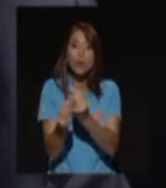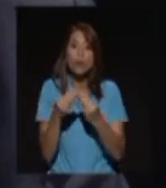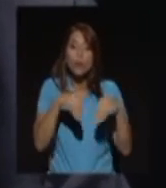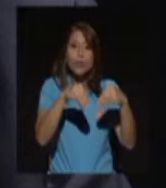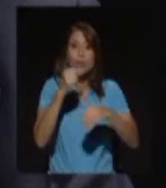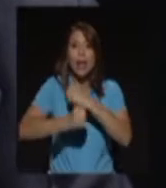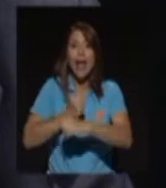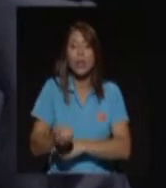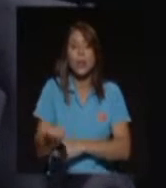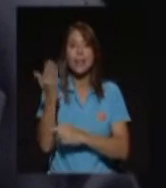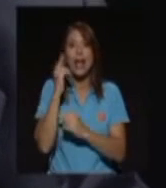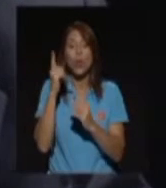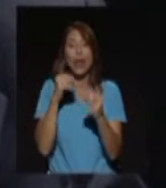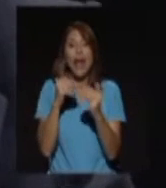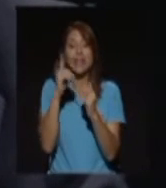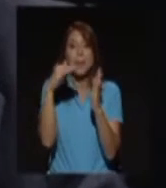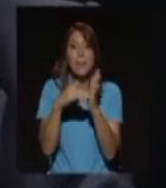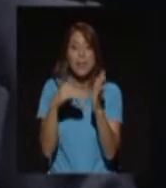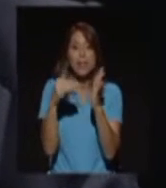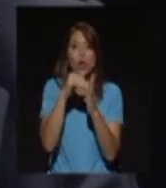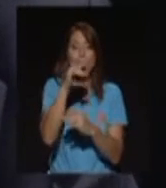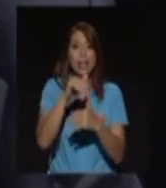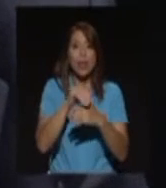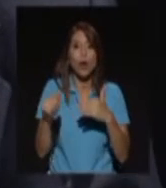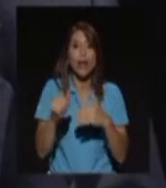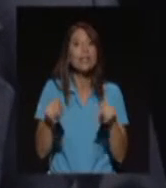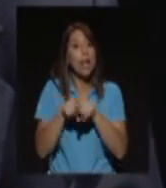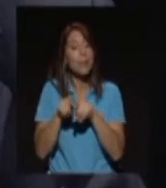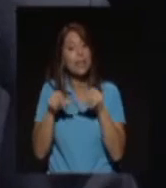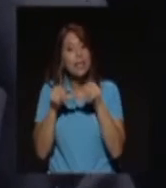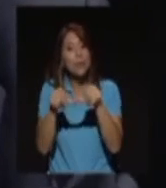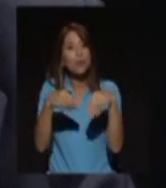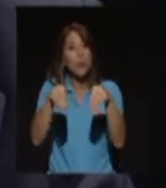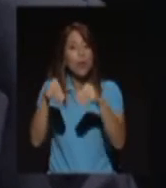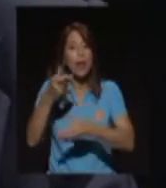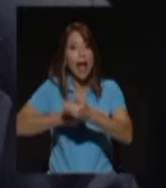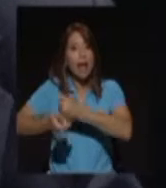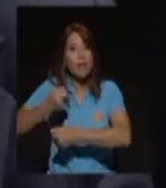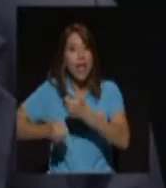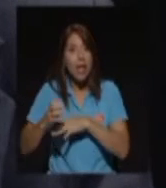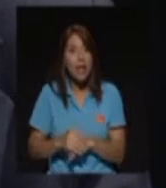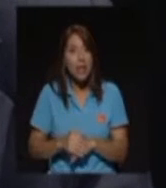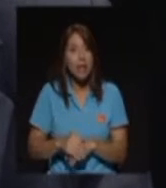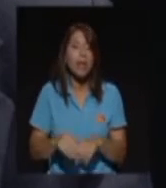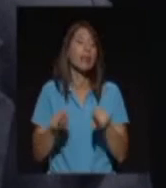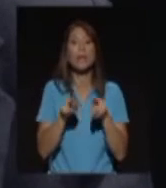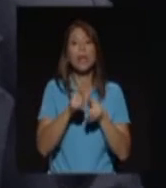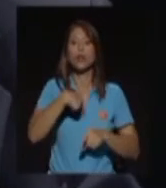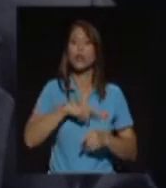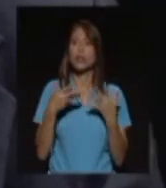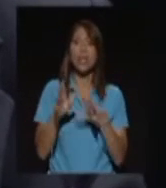llegó casi a $1.000 millones, y seguimos exportando café, ¿verdad? Tampoco mandamos al cajón de la basura sustitución de importaciones,